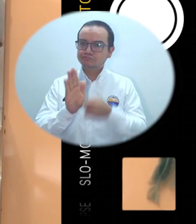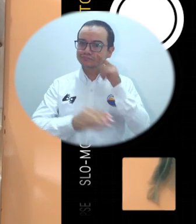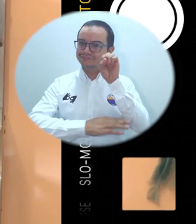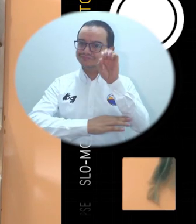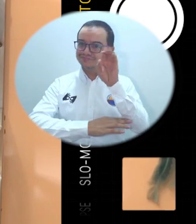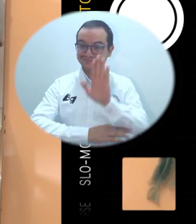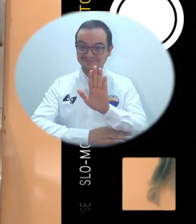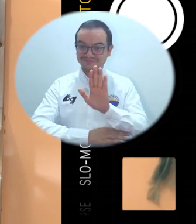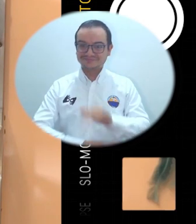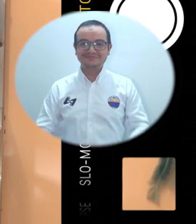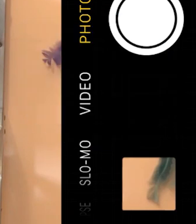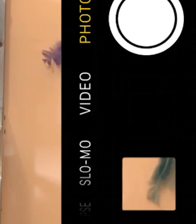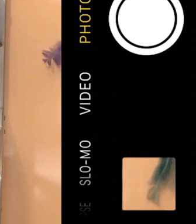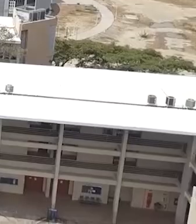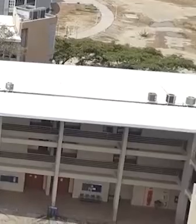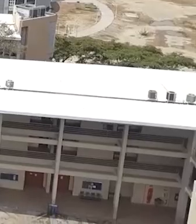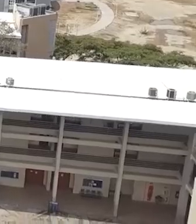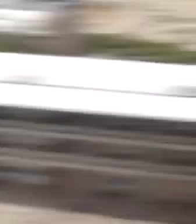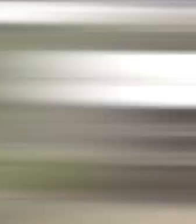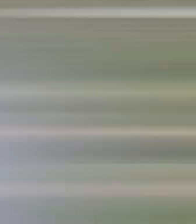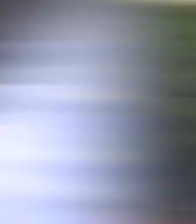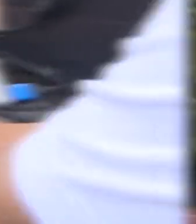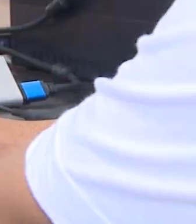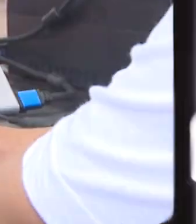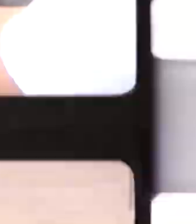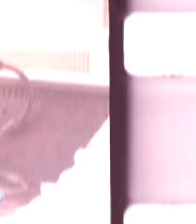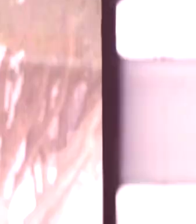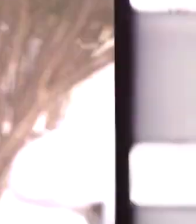Rafael Celedón. Ya regresamos.